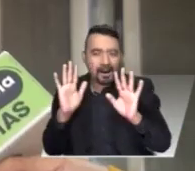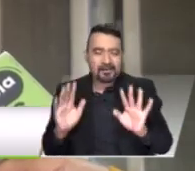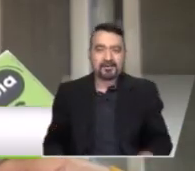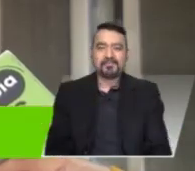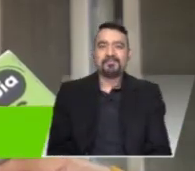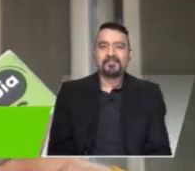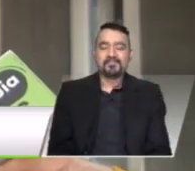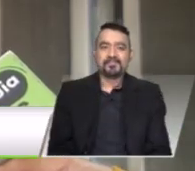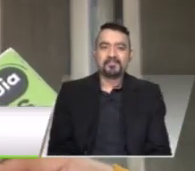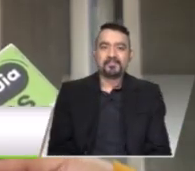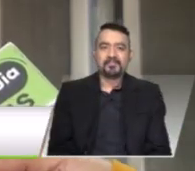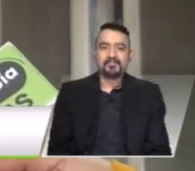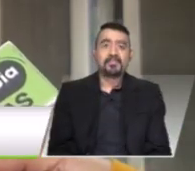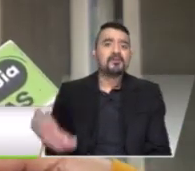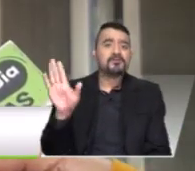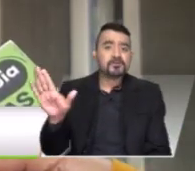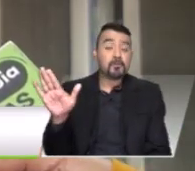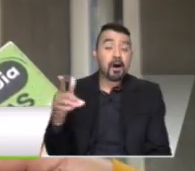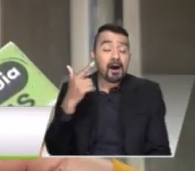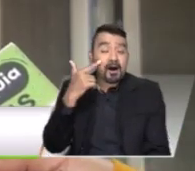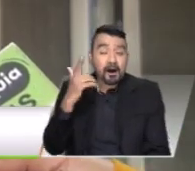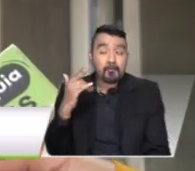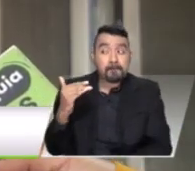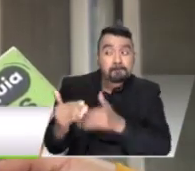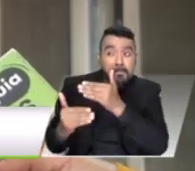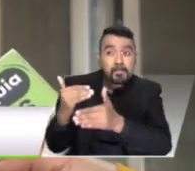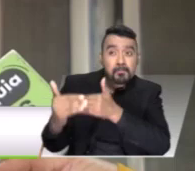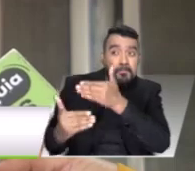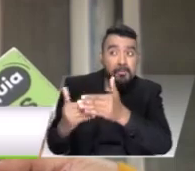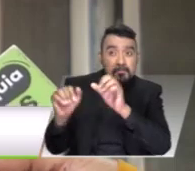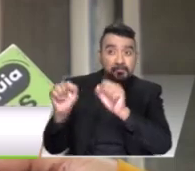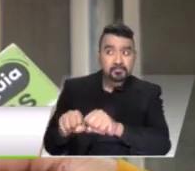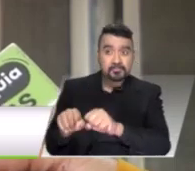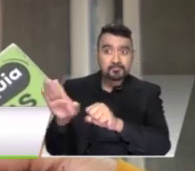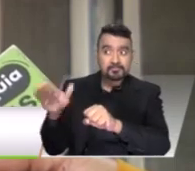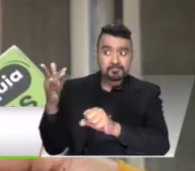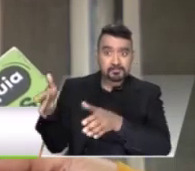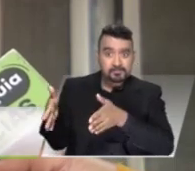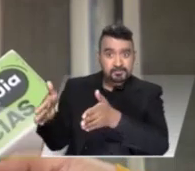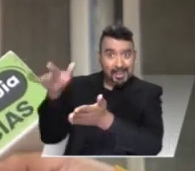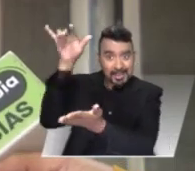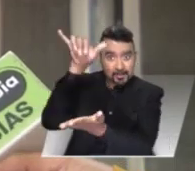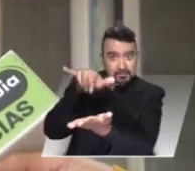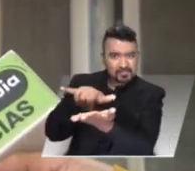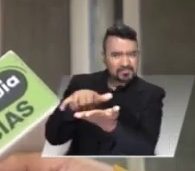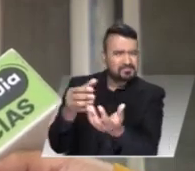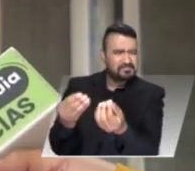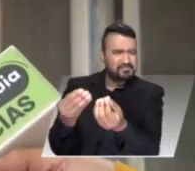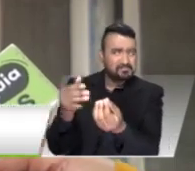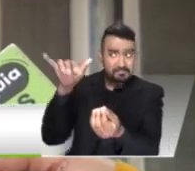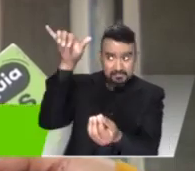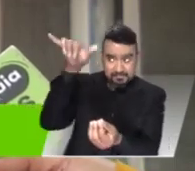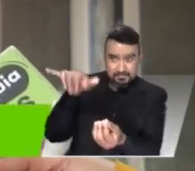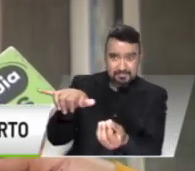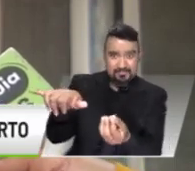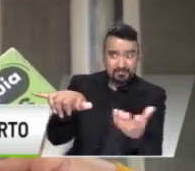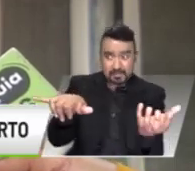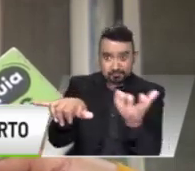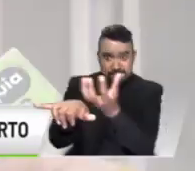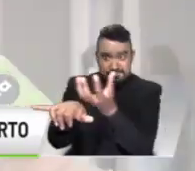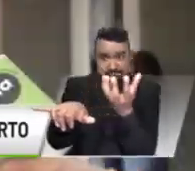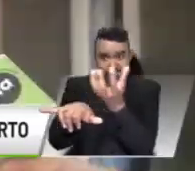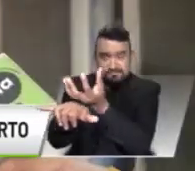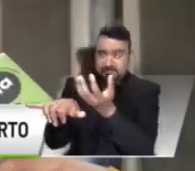tener la posibilidad más adelante de que pueda servir como un aeropuerto alterno de carga del José María Córdoba o de otros